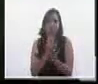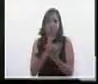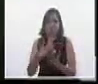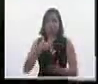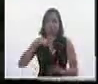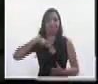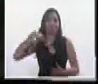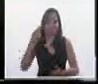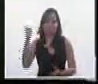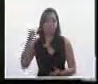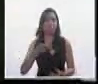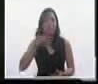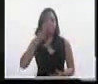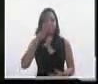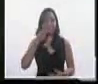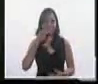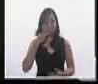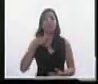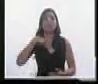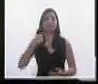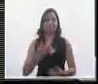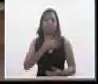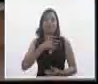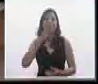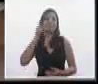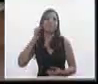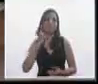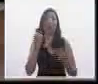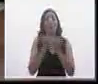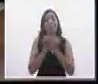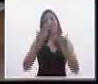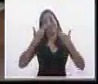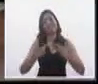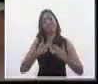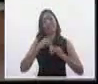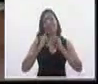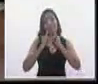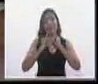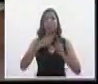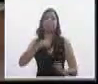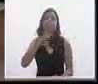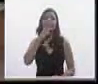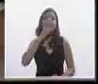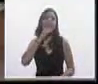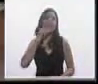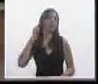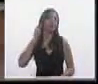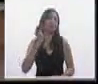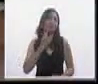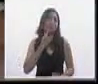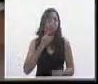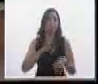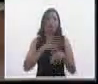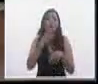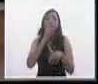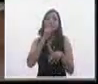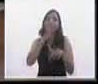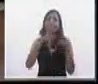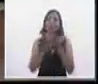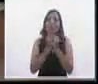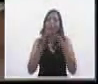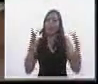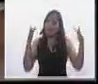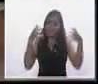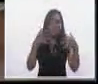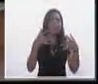sordos lo mismo que que nuestra amiga intérprete entonces somos parte también de una comunidad y y nos damos cuenta de